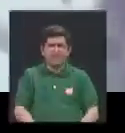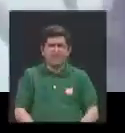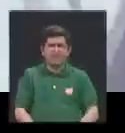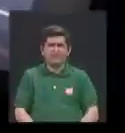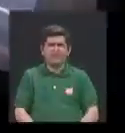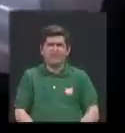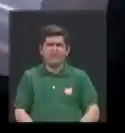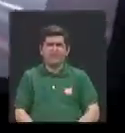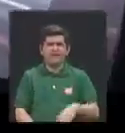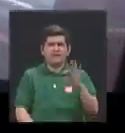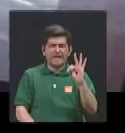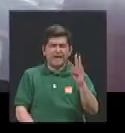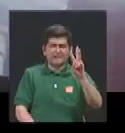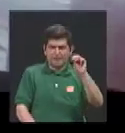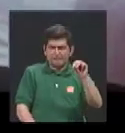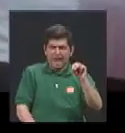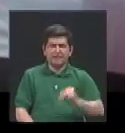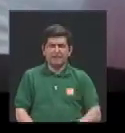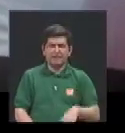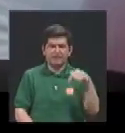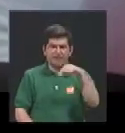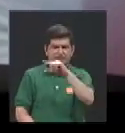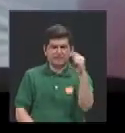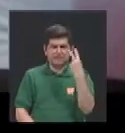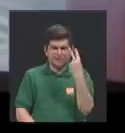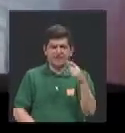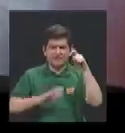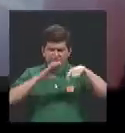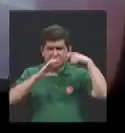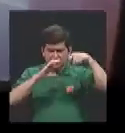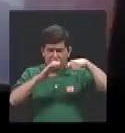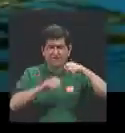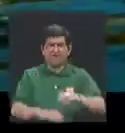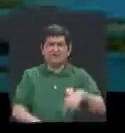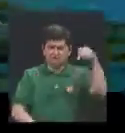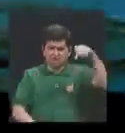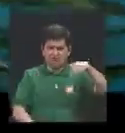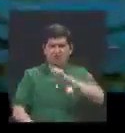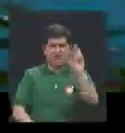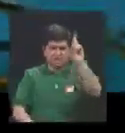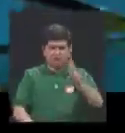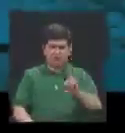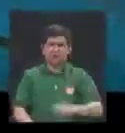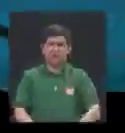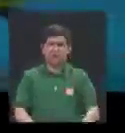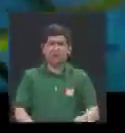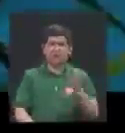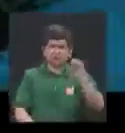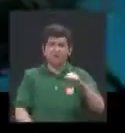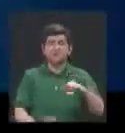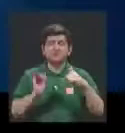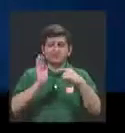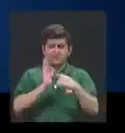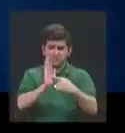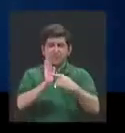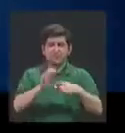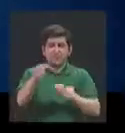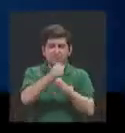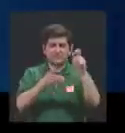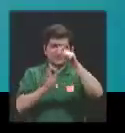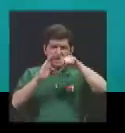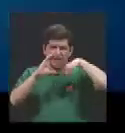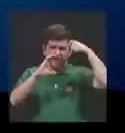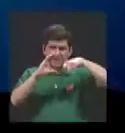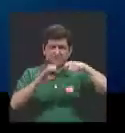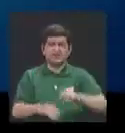o sea, en la película de Teresa Malik, que por cierto he visto que esta semana se puede ver en los cines así aquí es, precisamente en Costa Rica. Está ahora en